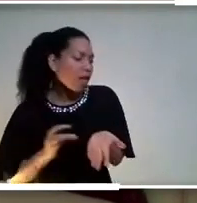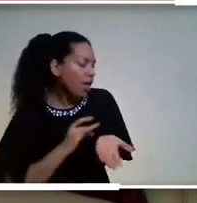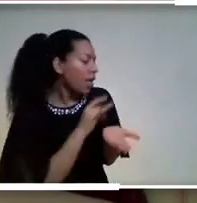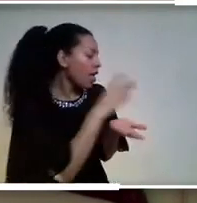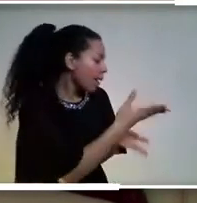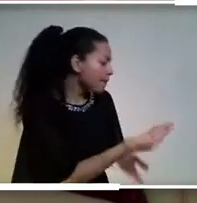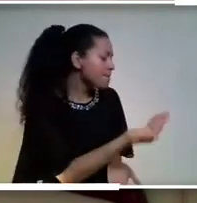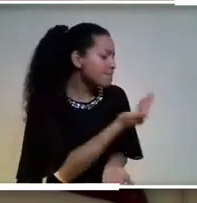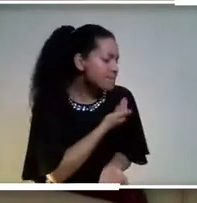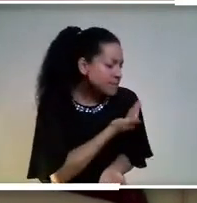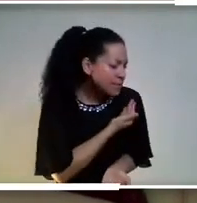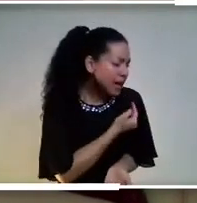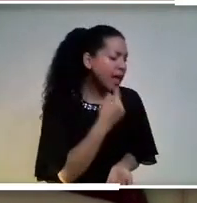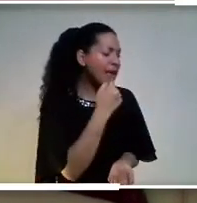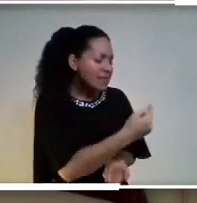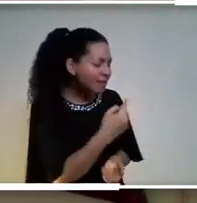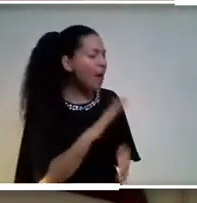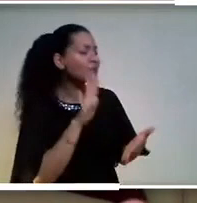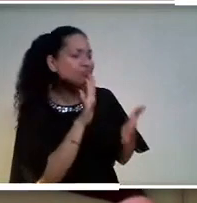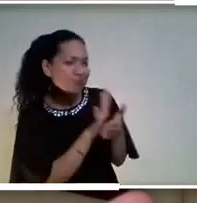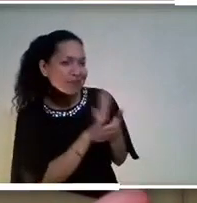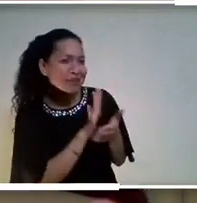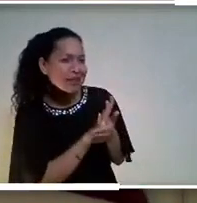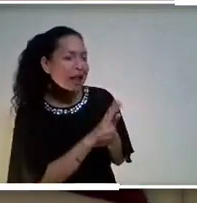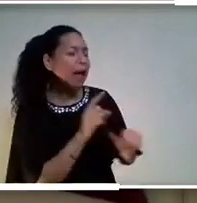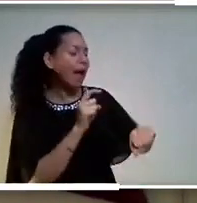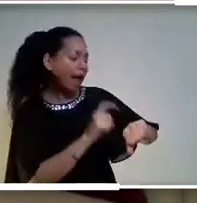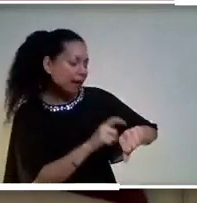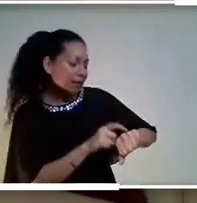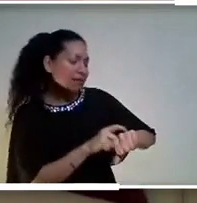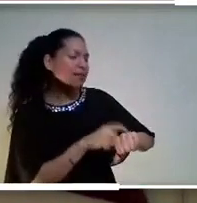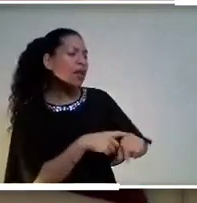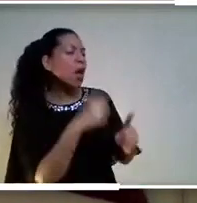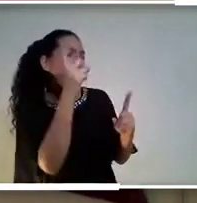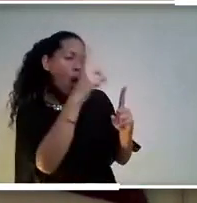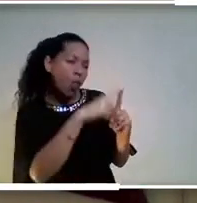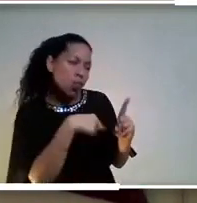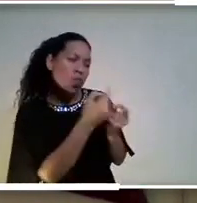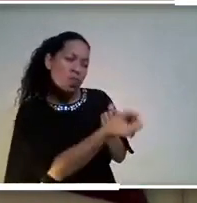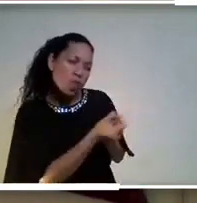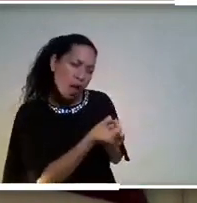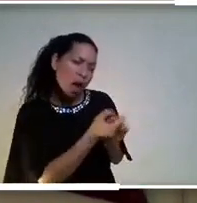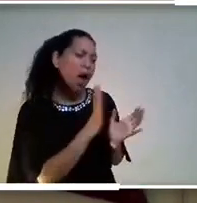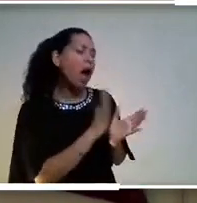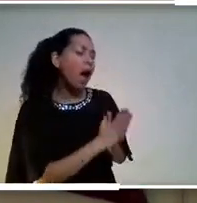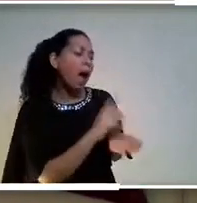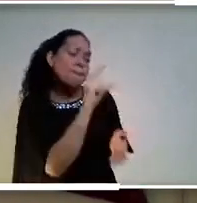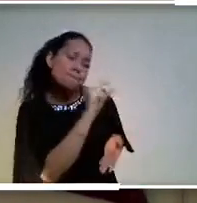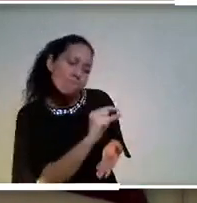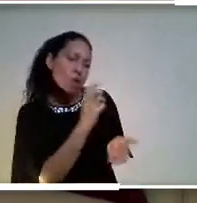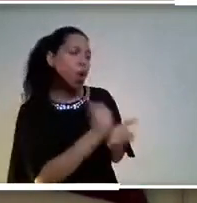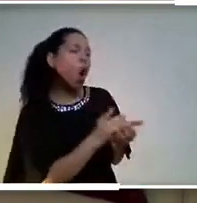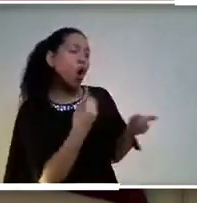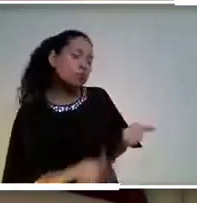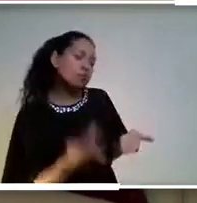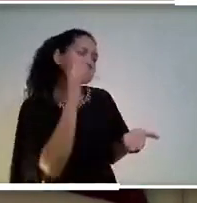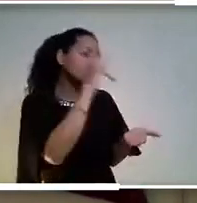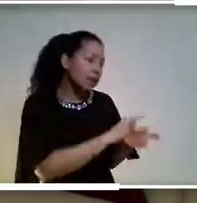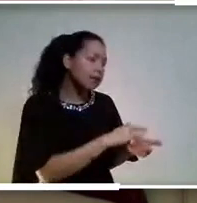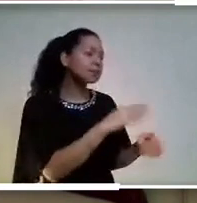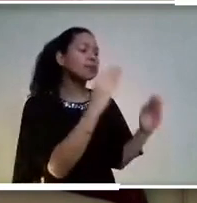regresaría a la casa y rara vez se quejaba acerca de las condiciones de combate un día las cartas dejaron de